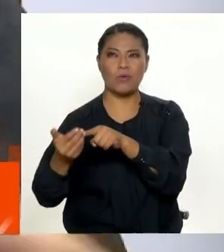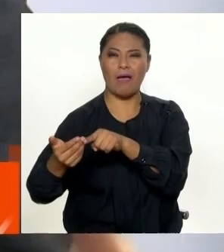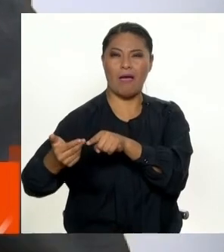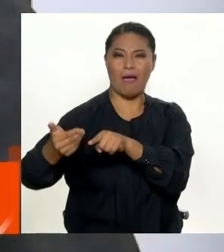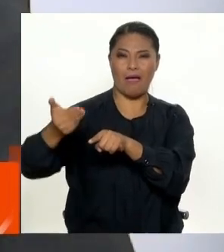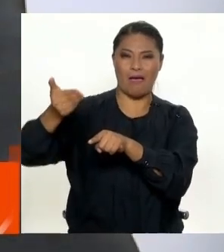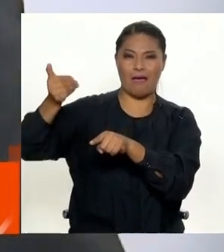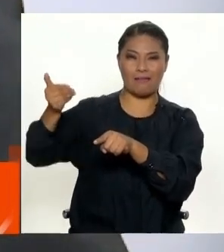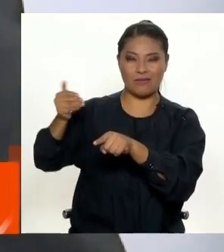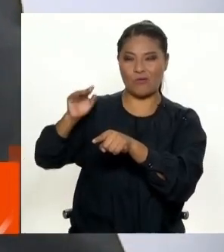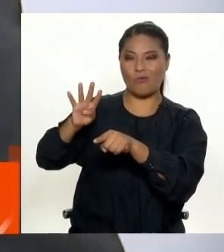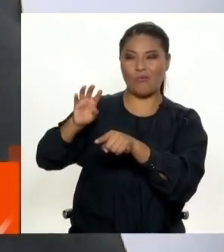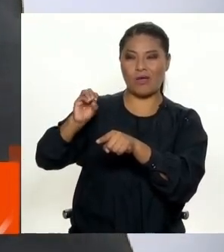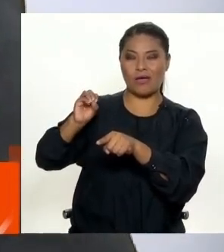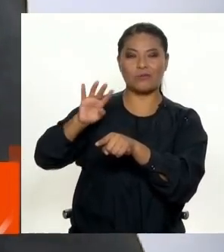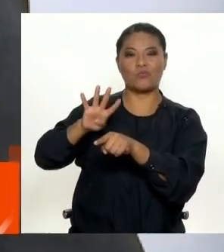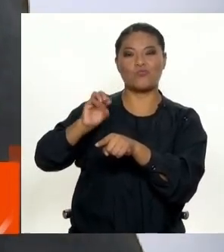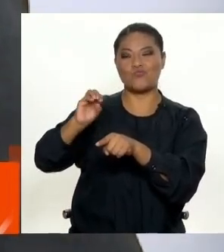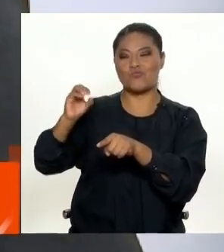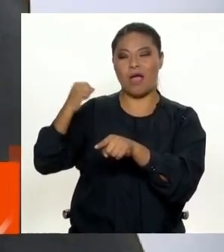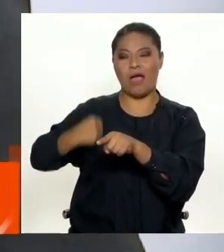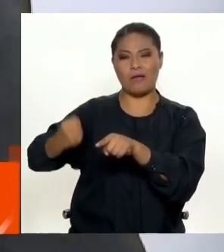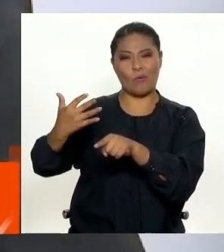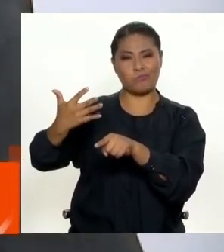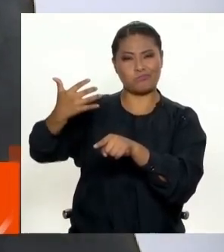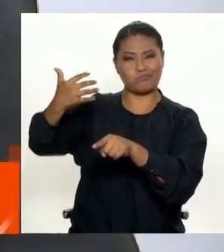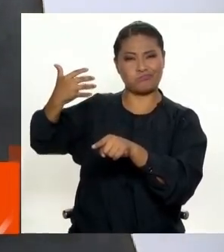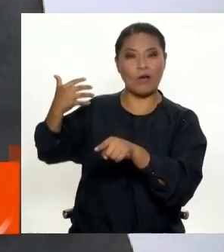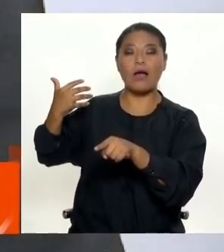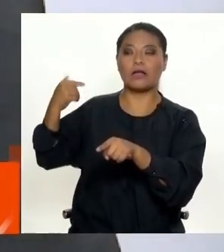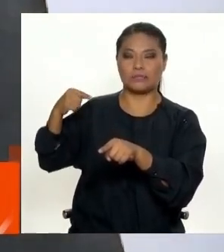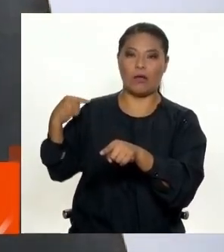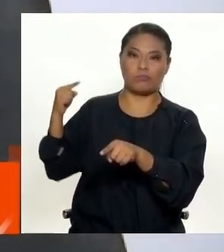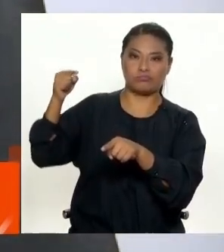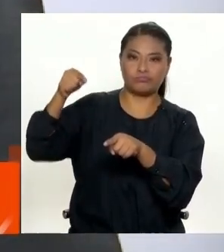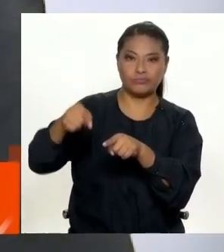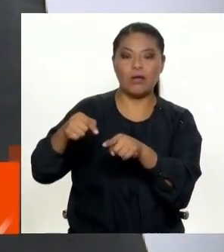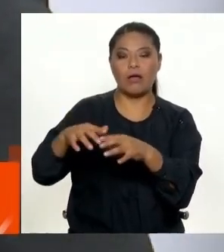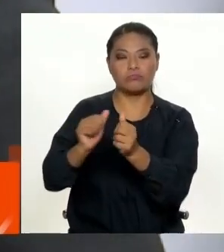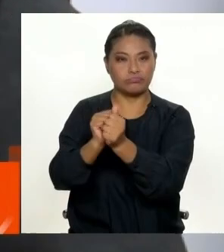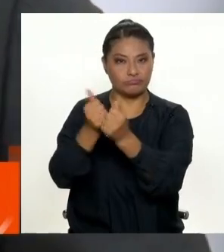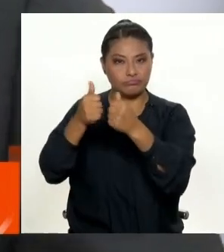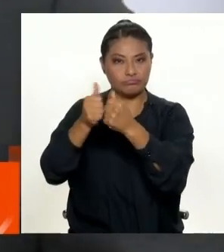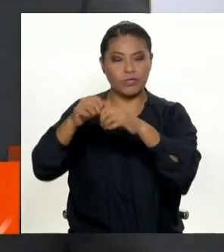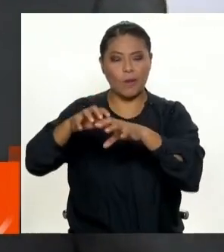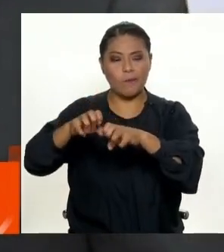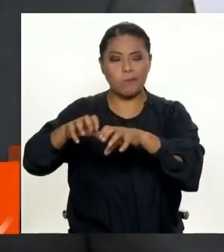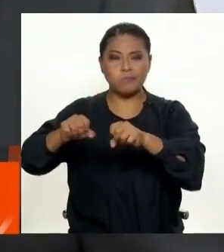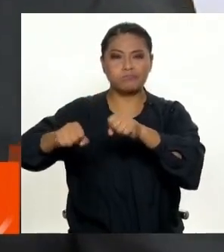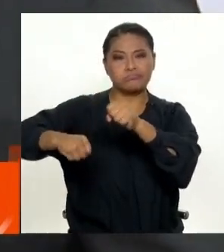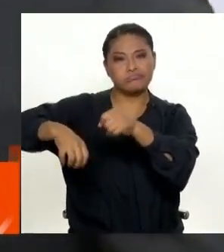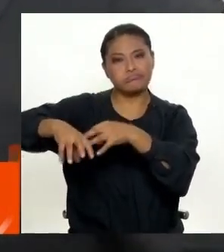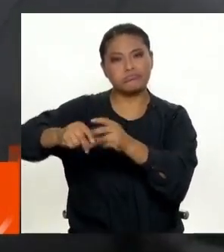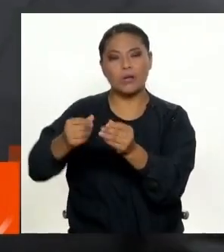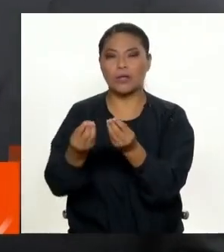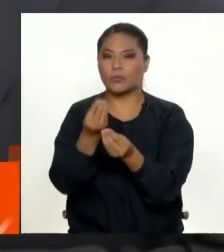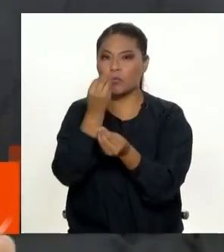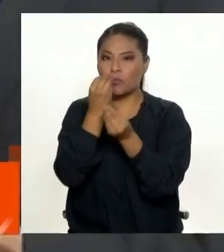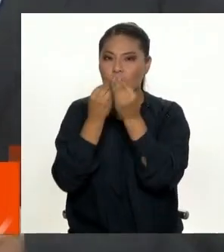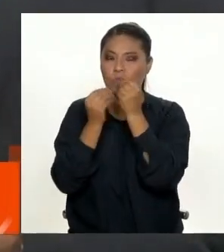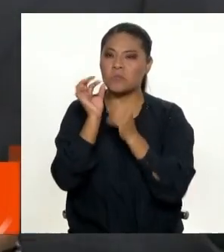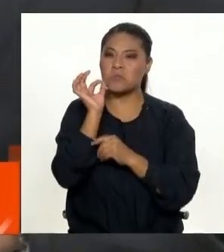¿no? Con la llegada del trigo al Valle del Mantaro. Okay, entonces, esos son los parámetros que ha cumplido, ¿no? Aparte de ser un producto delicioso,